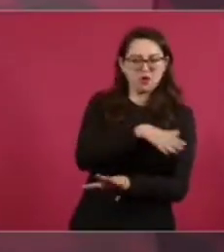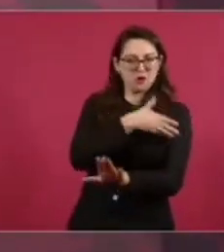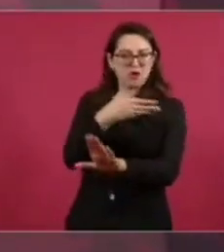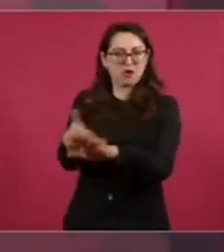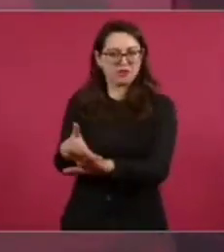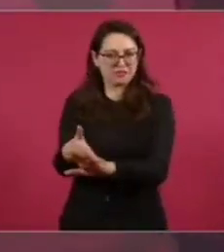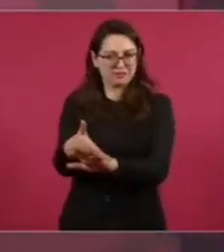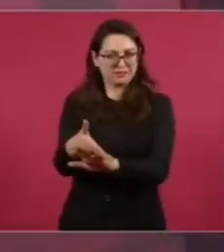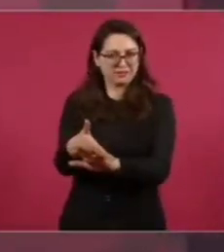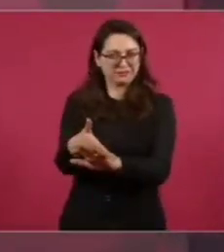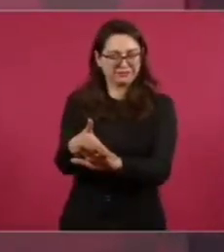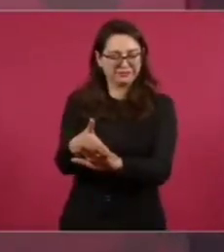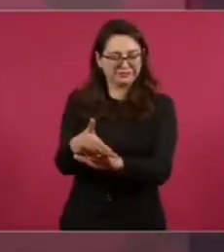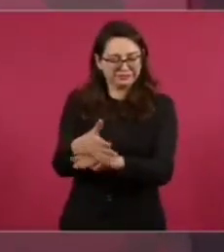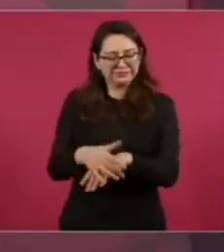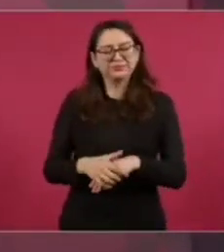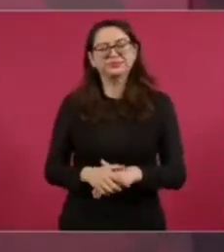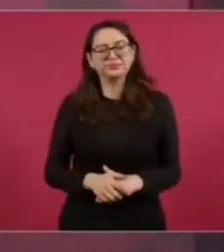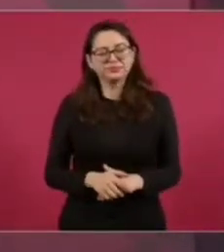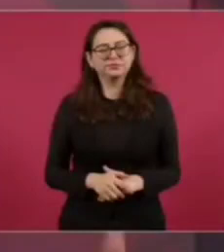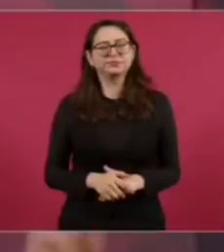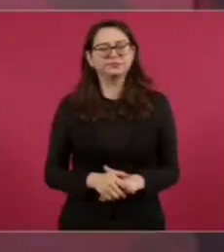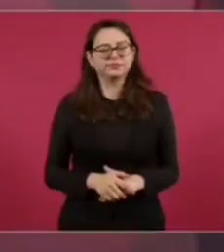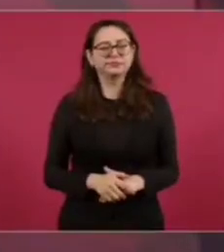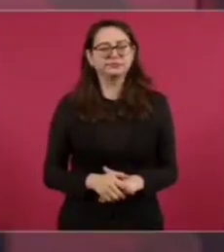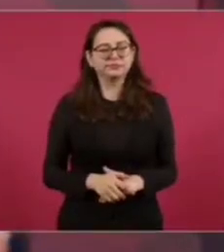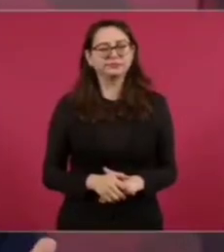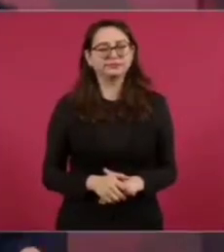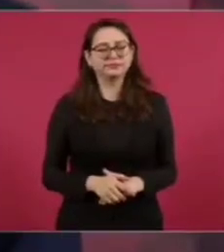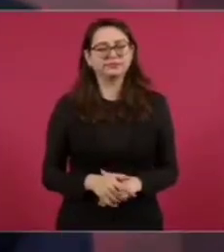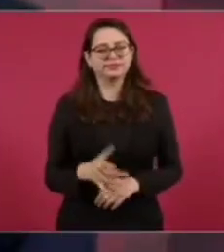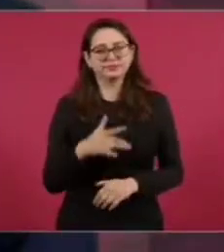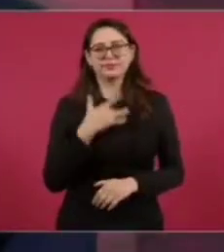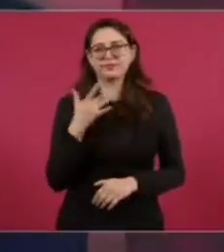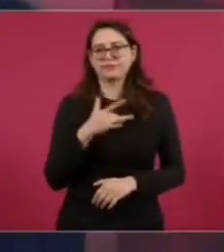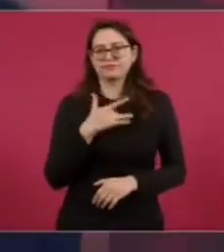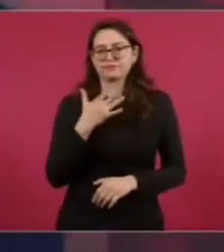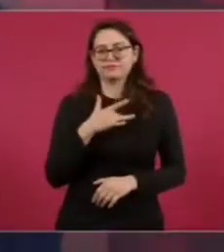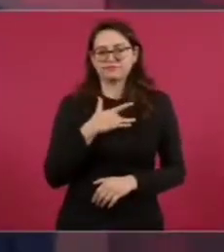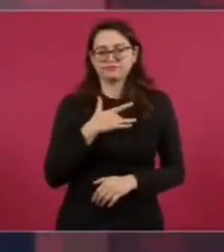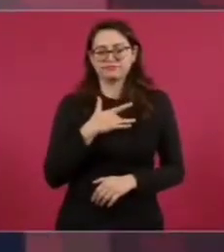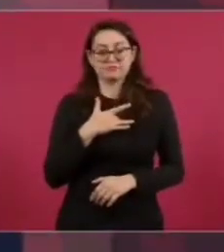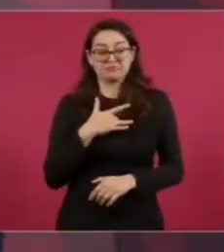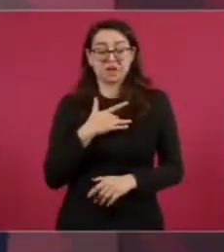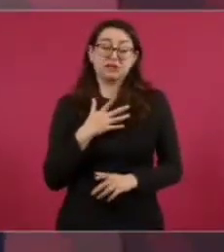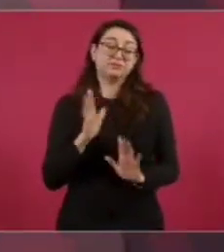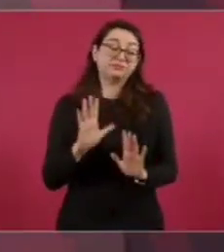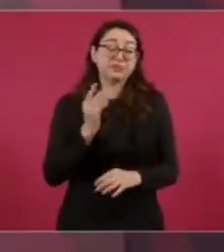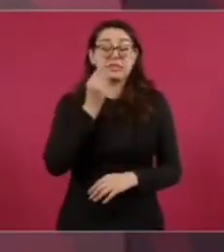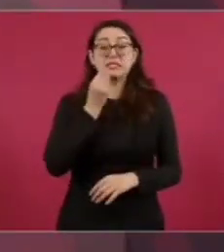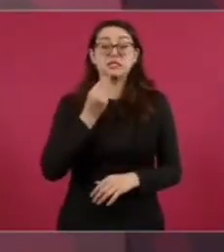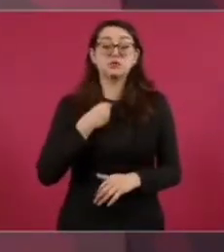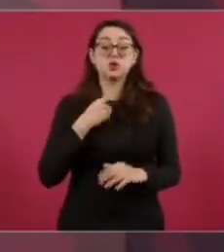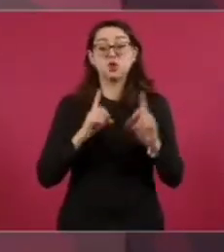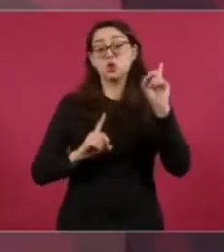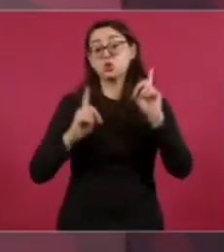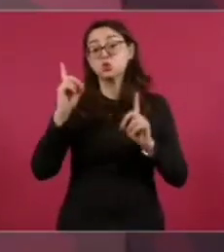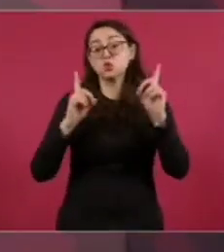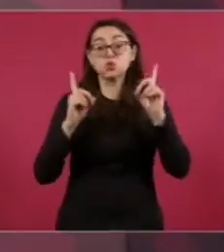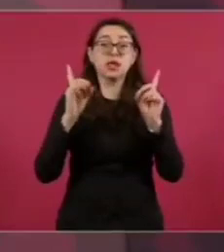con ese criterio de que no se puede dar a conocer